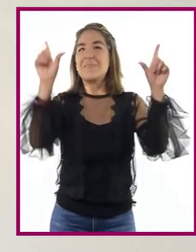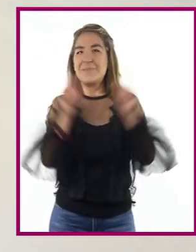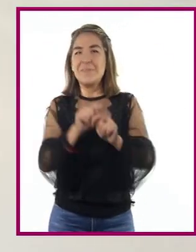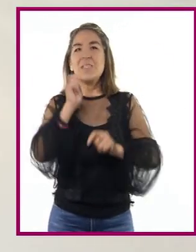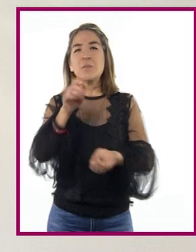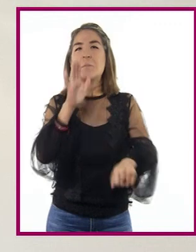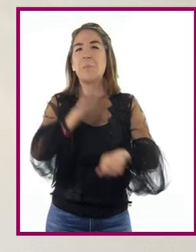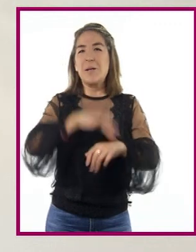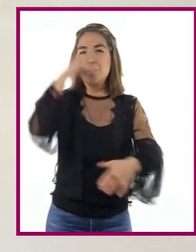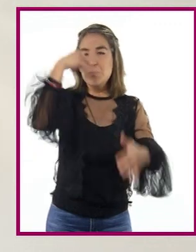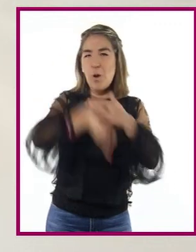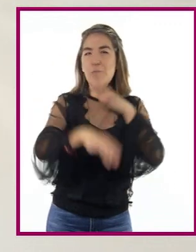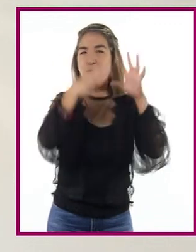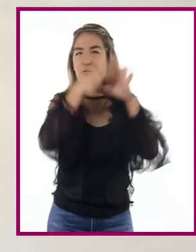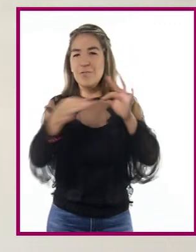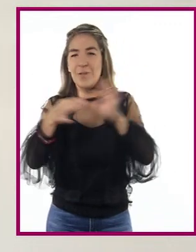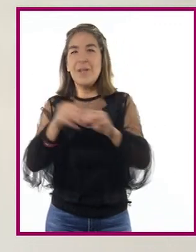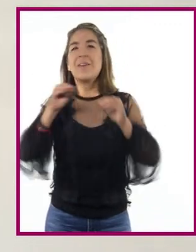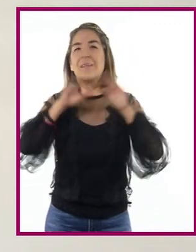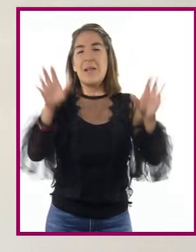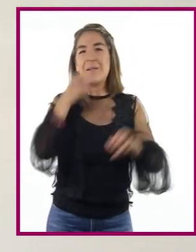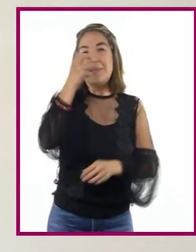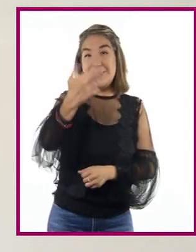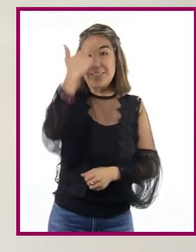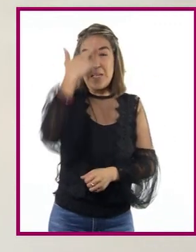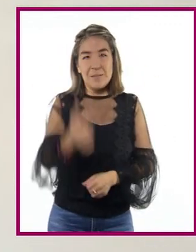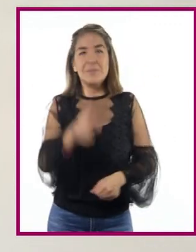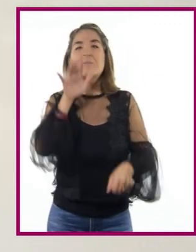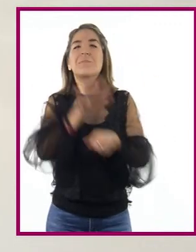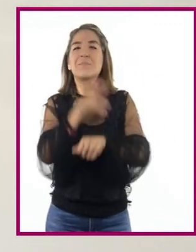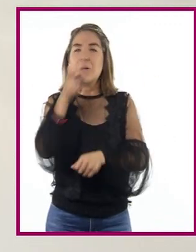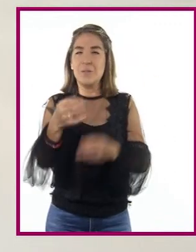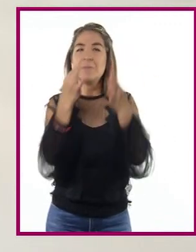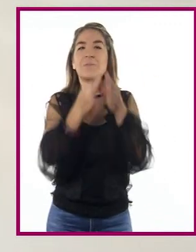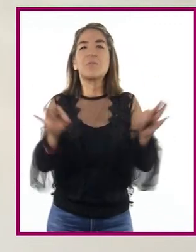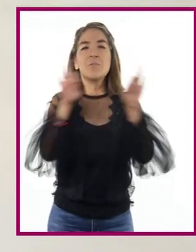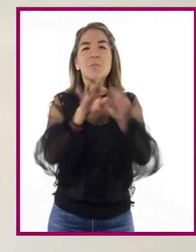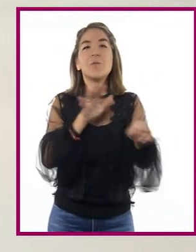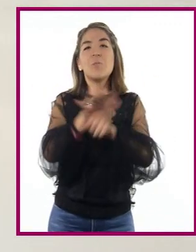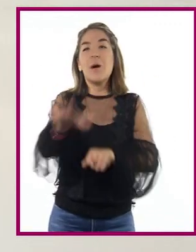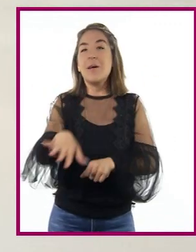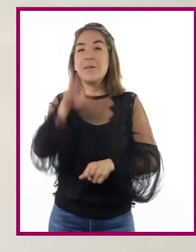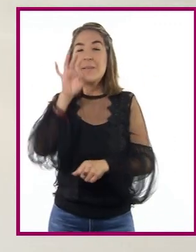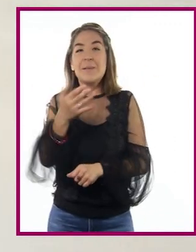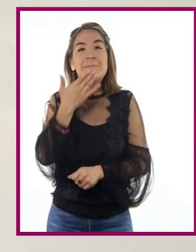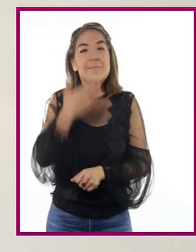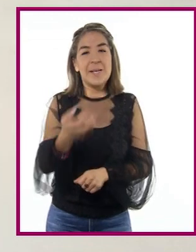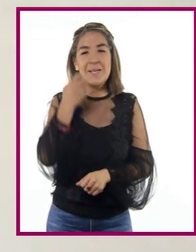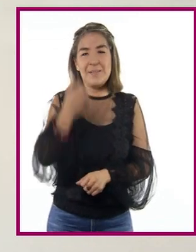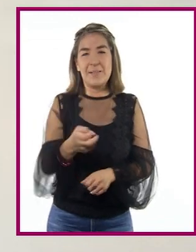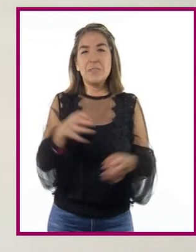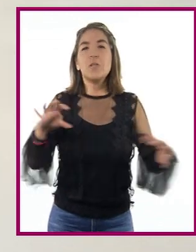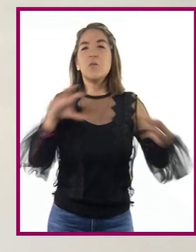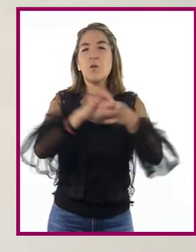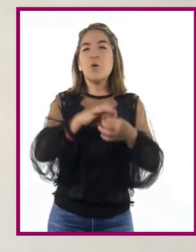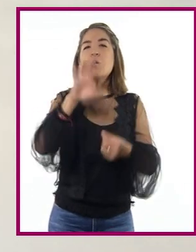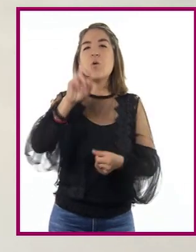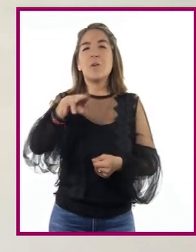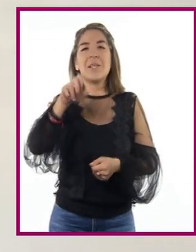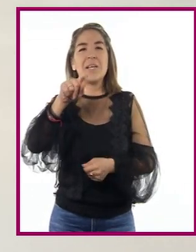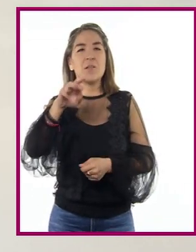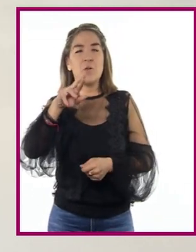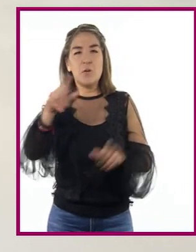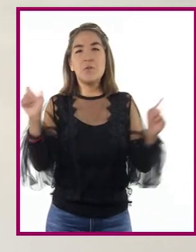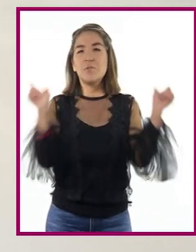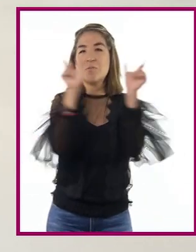mayor profundidad. Esa es la razón por la que es importante escoger correctamente los conectores. Al principio,